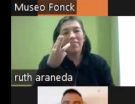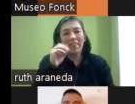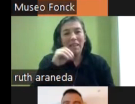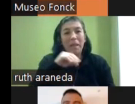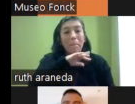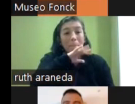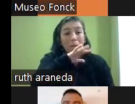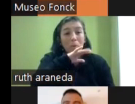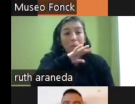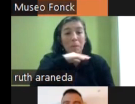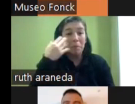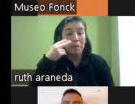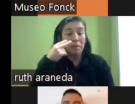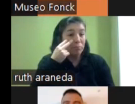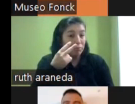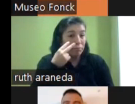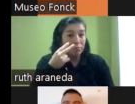Muchas Sí, gracias.